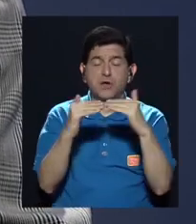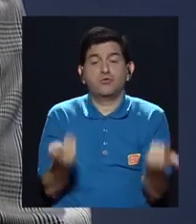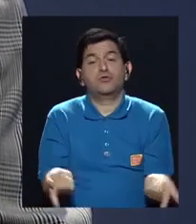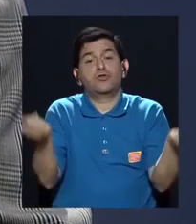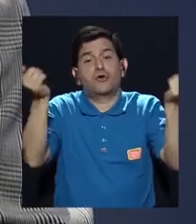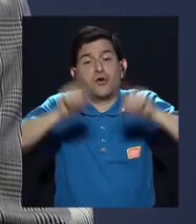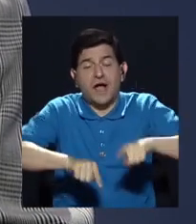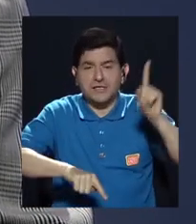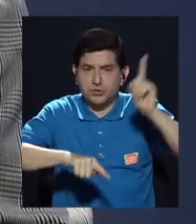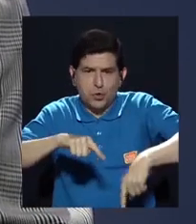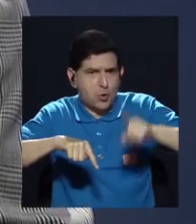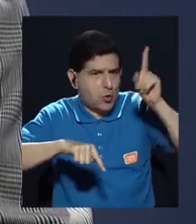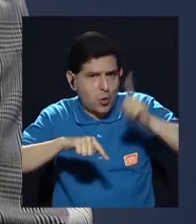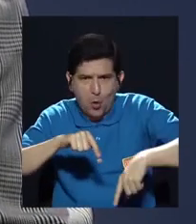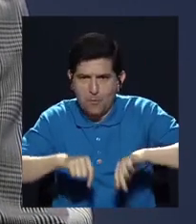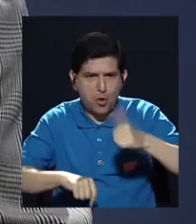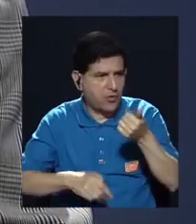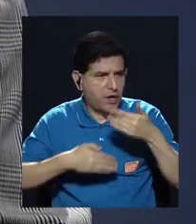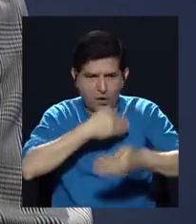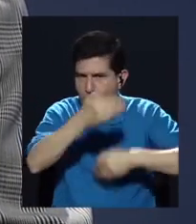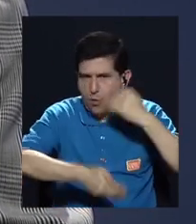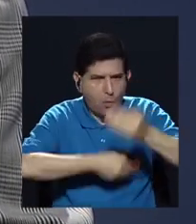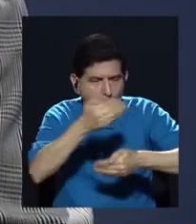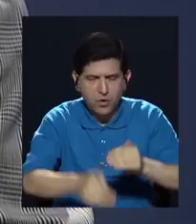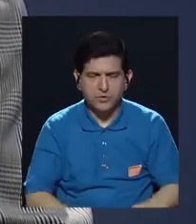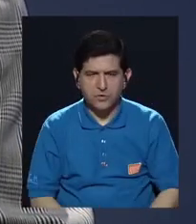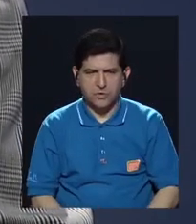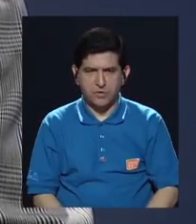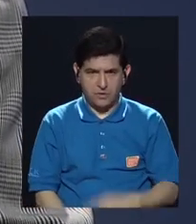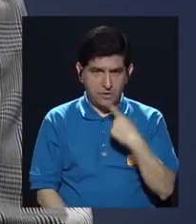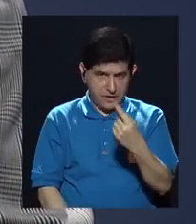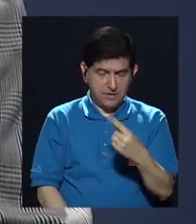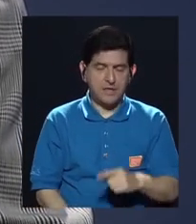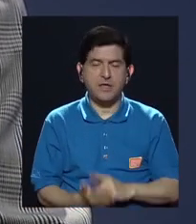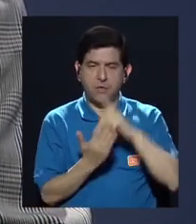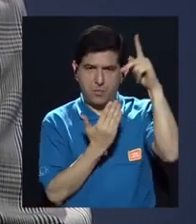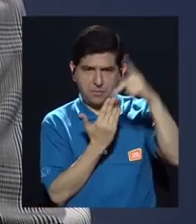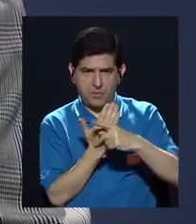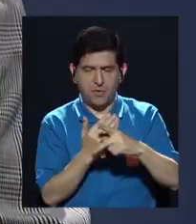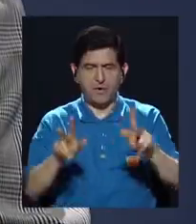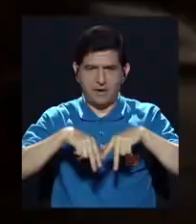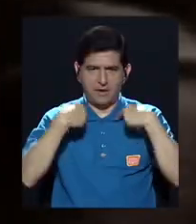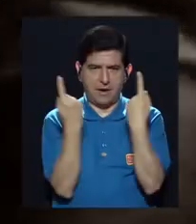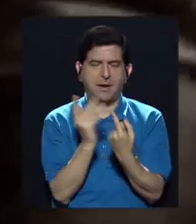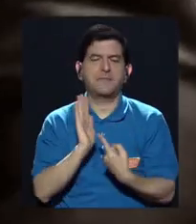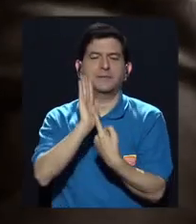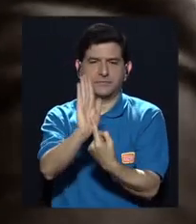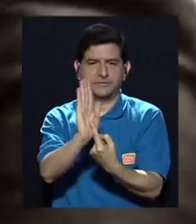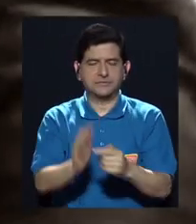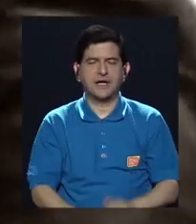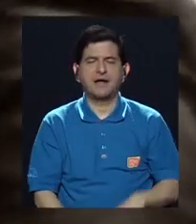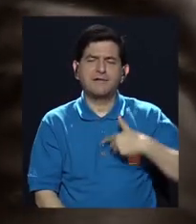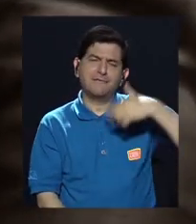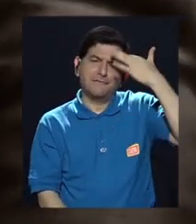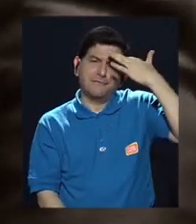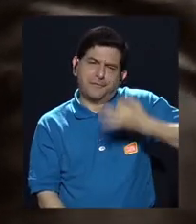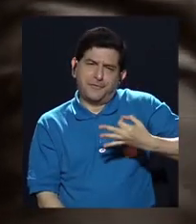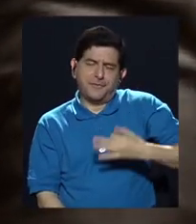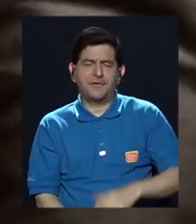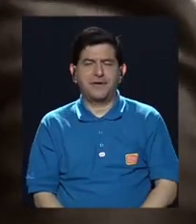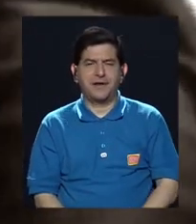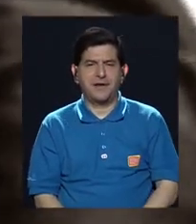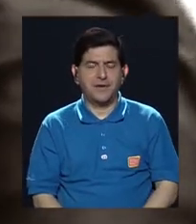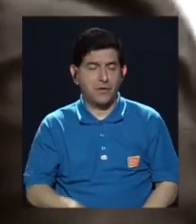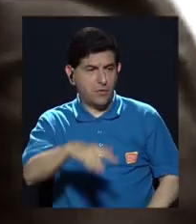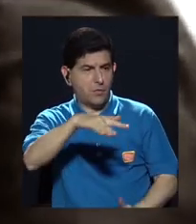secundaria en caso de que no hubiera otro camino. Me refiero en el programa del partido. Entonces creo que